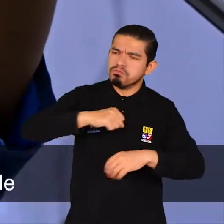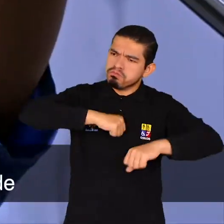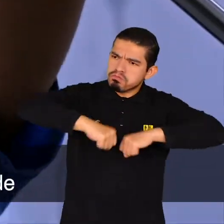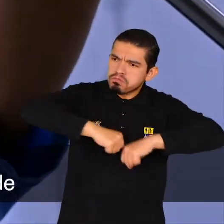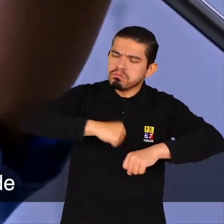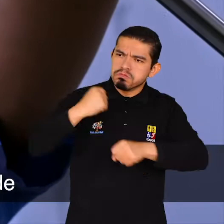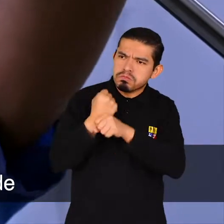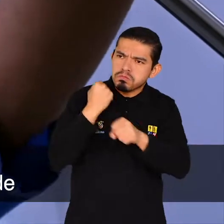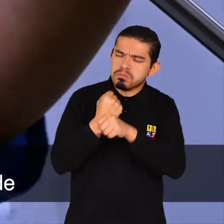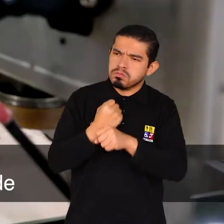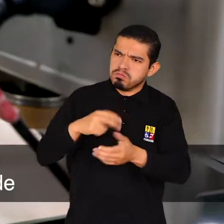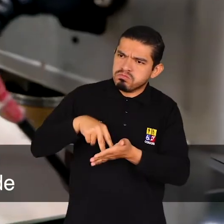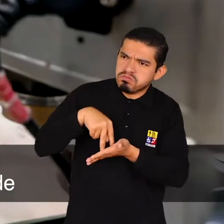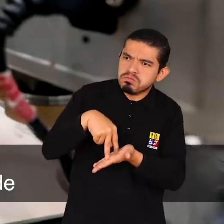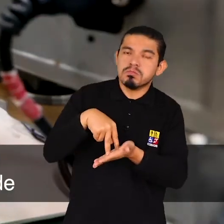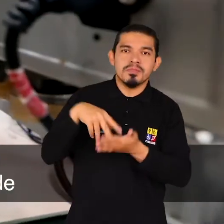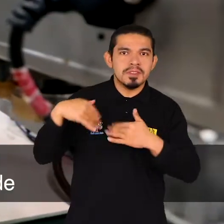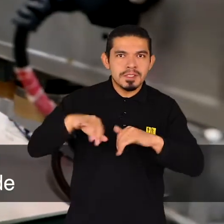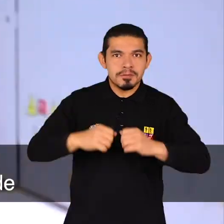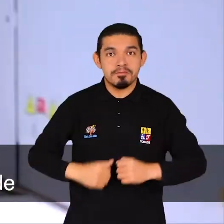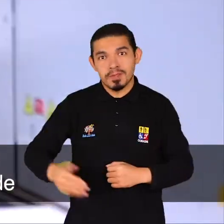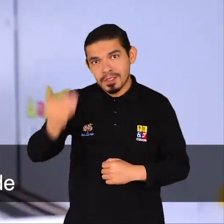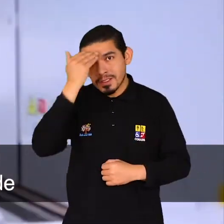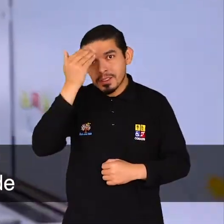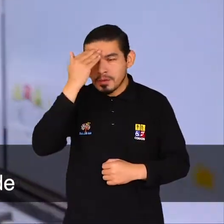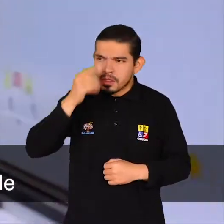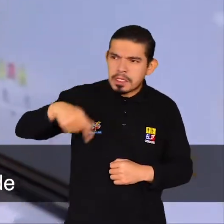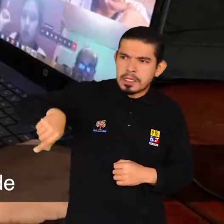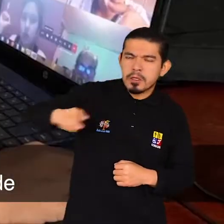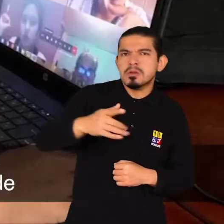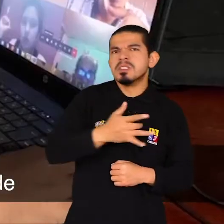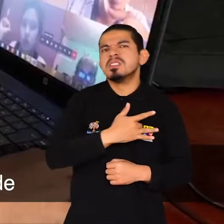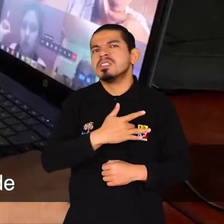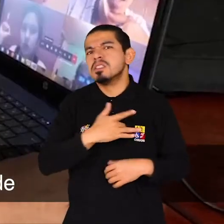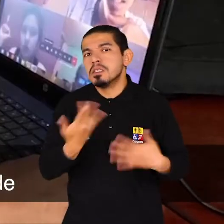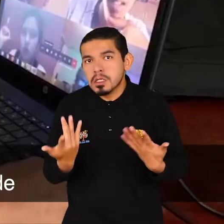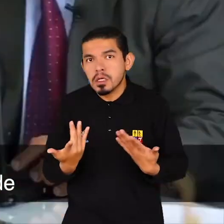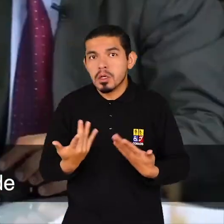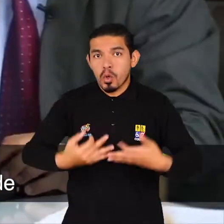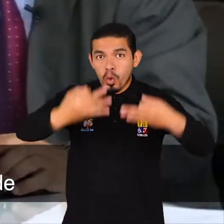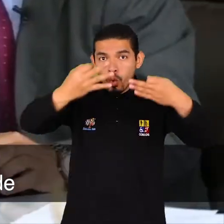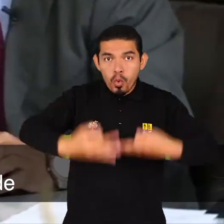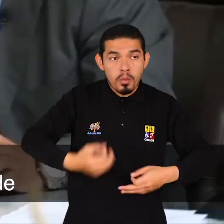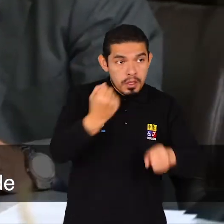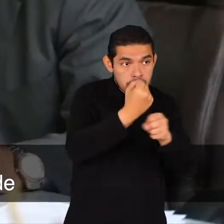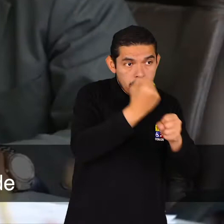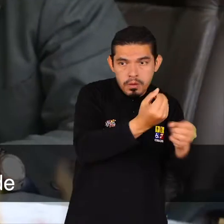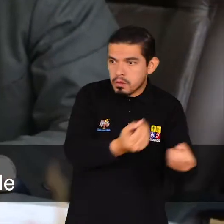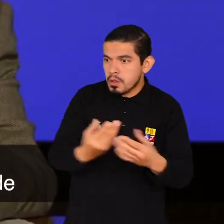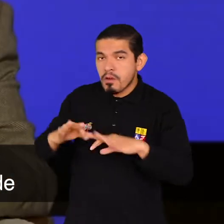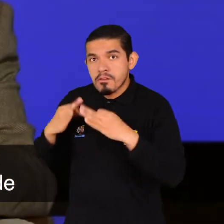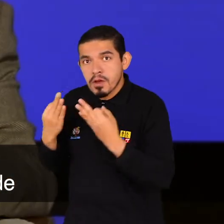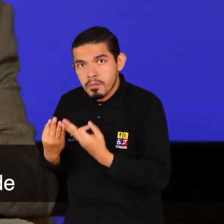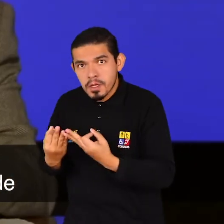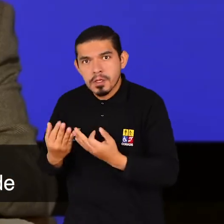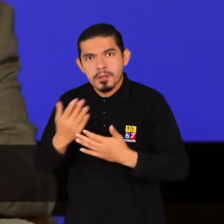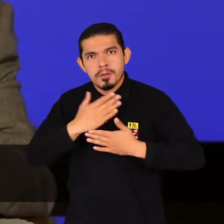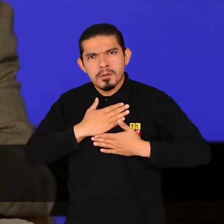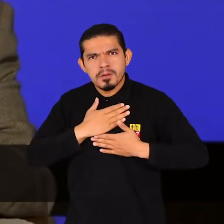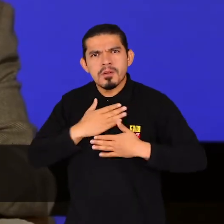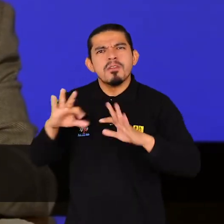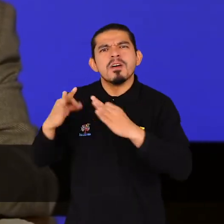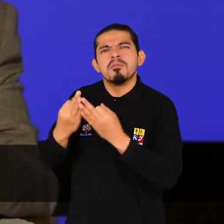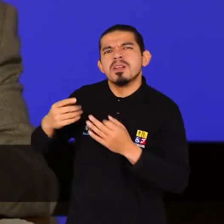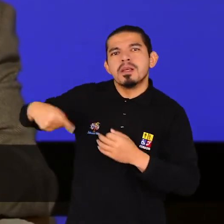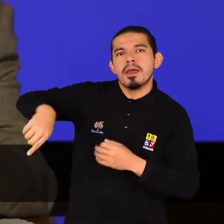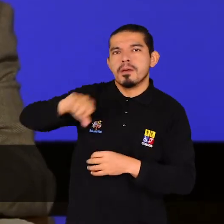adelante, imparables. Sé que les impulsa la convicción de que cumplir con la familia grande, esa familia grande que es la